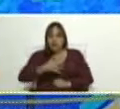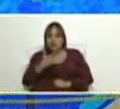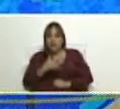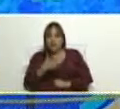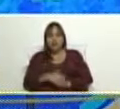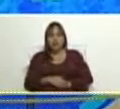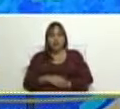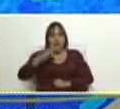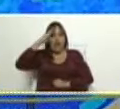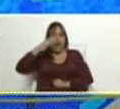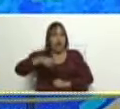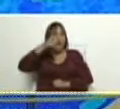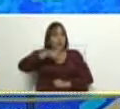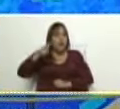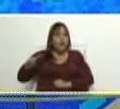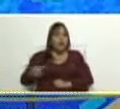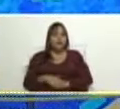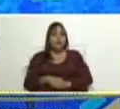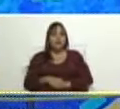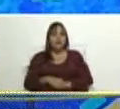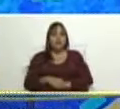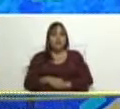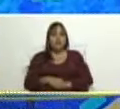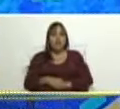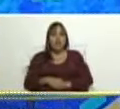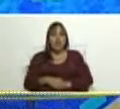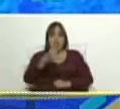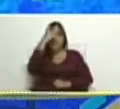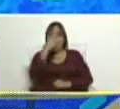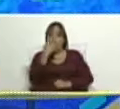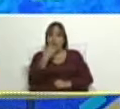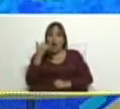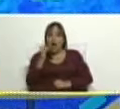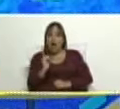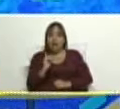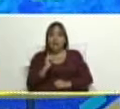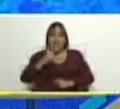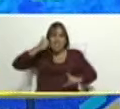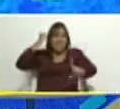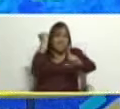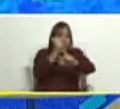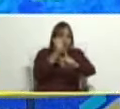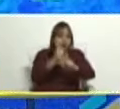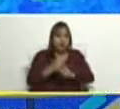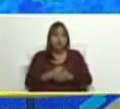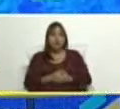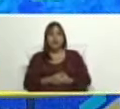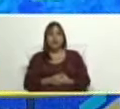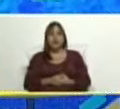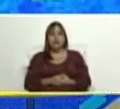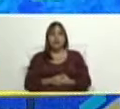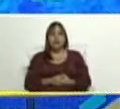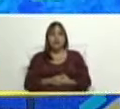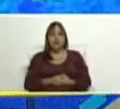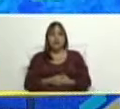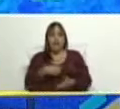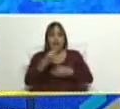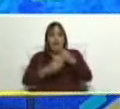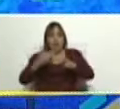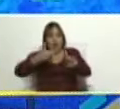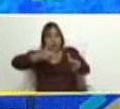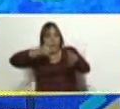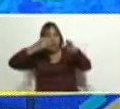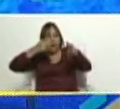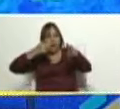general del pueblo soberano, Ezequiel Zamora, había sido asesinado con una bala a